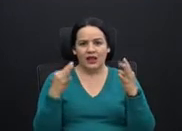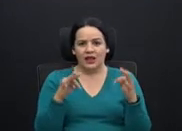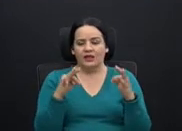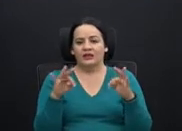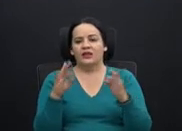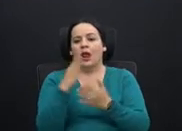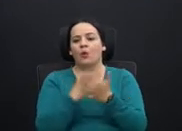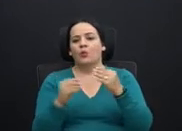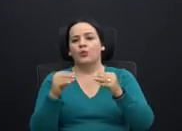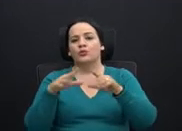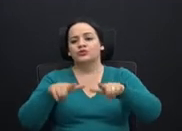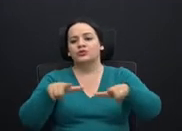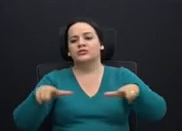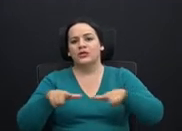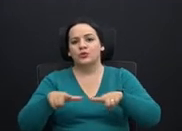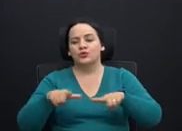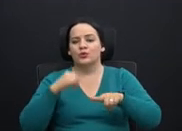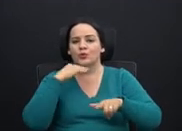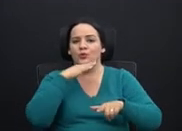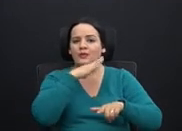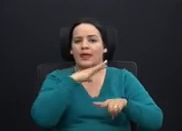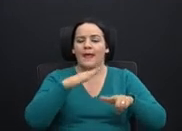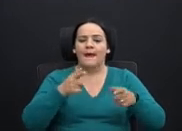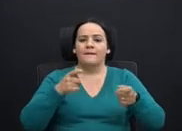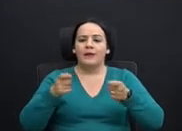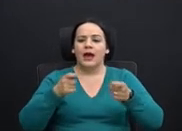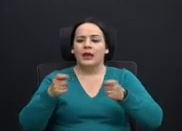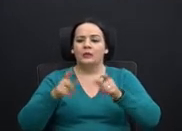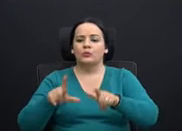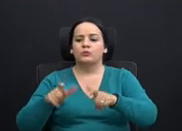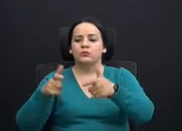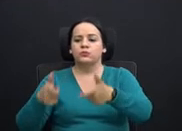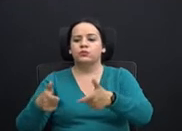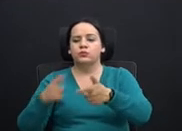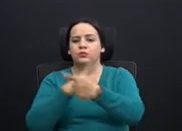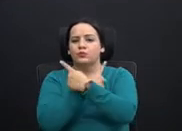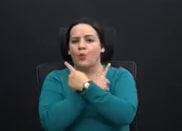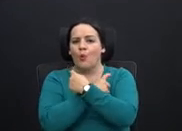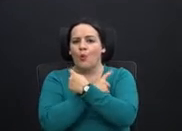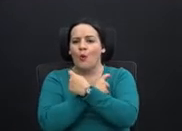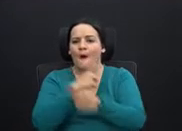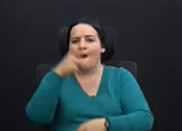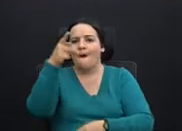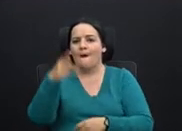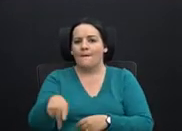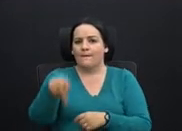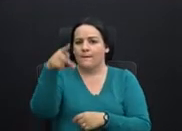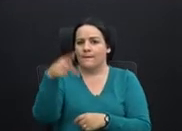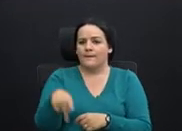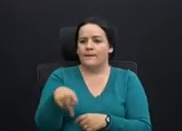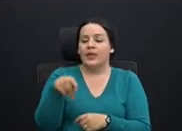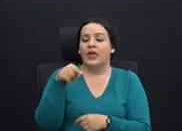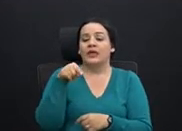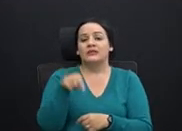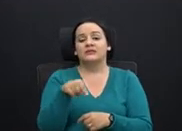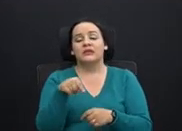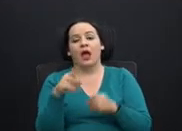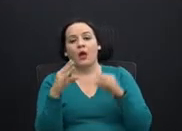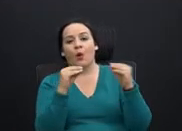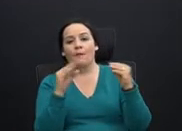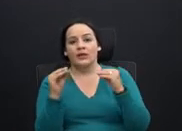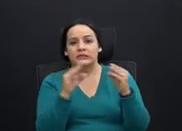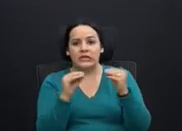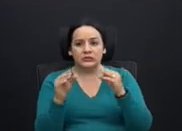sitios contaminados y el manejo de desechos tóxicos peligrosos, y que de ahí que esa conversación nos ha llevado